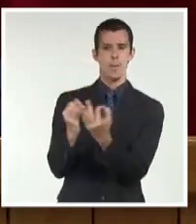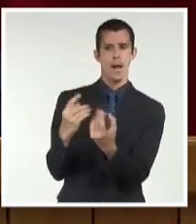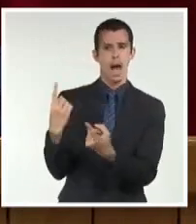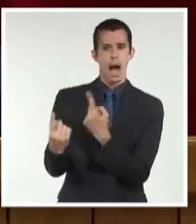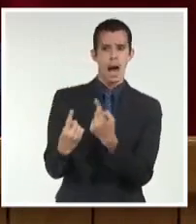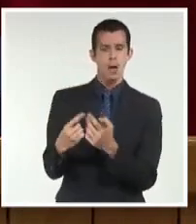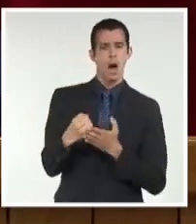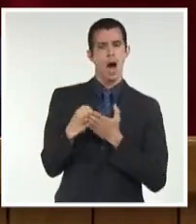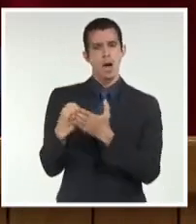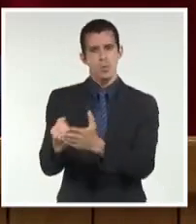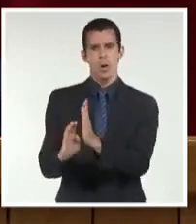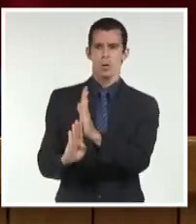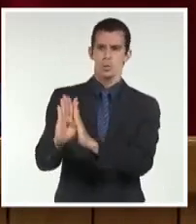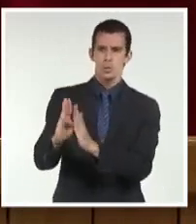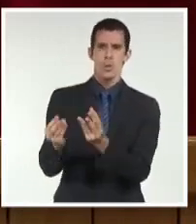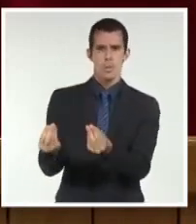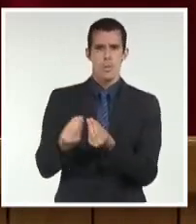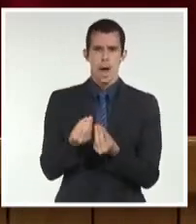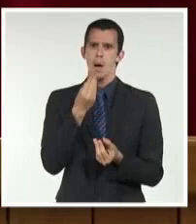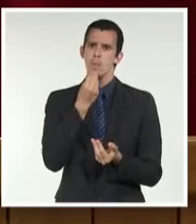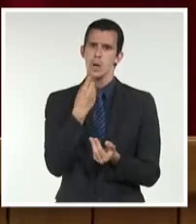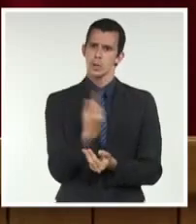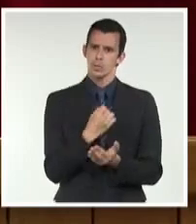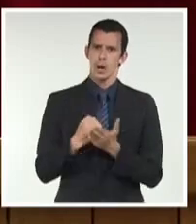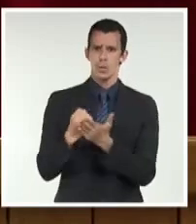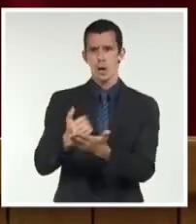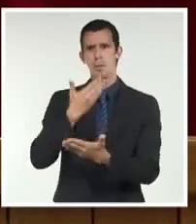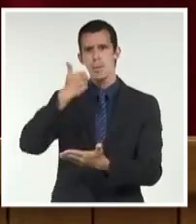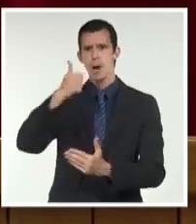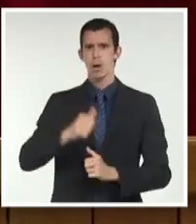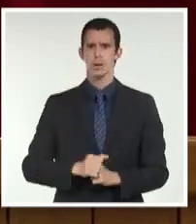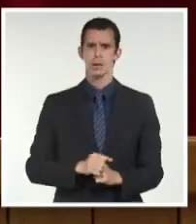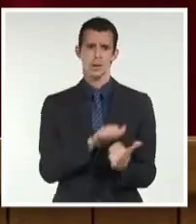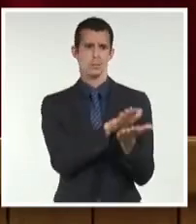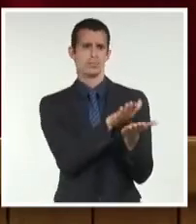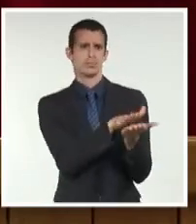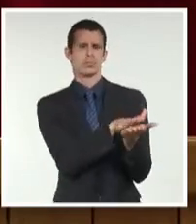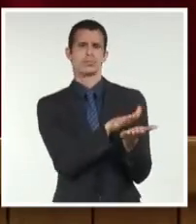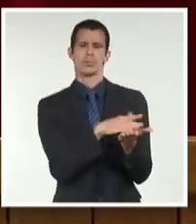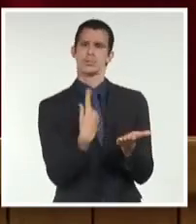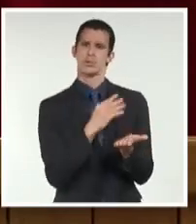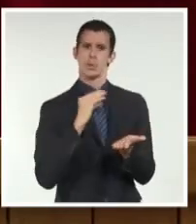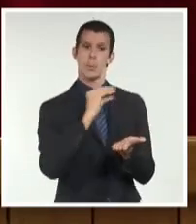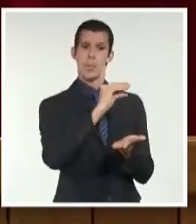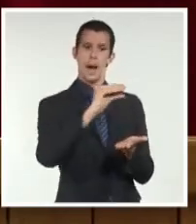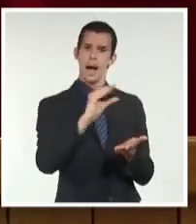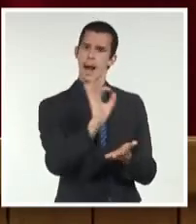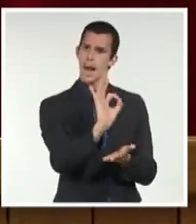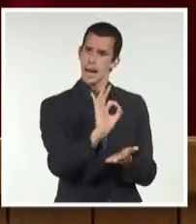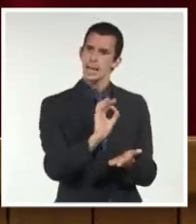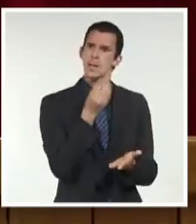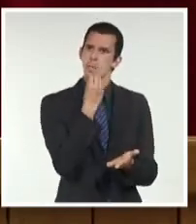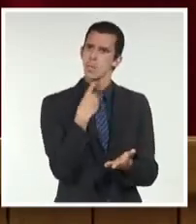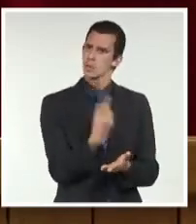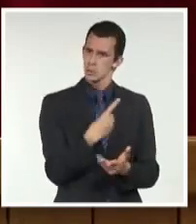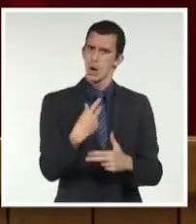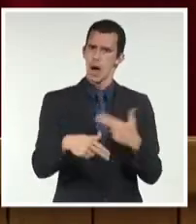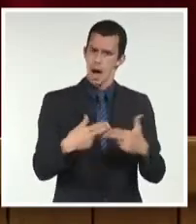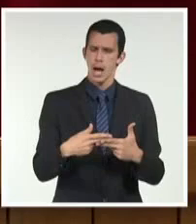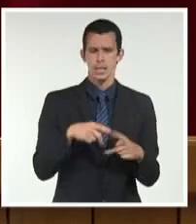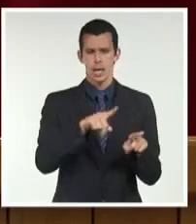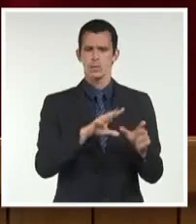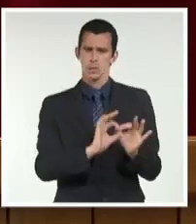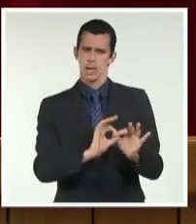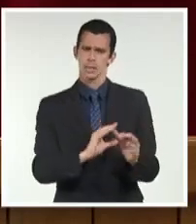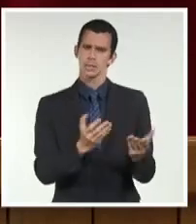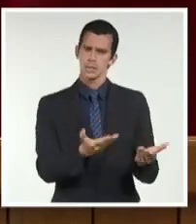ampliar los programas sociales y honrar deudas y pagos retenidos. Aprovecho para reiterar la voluntad de